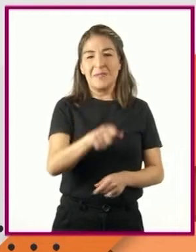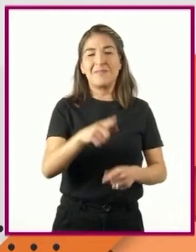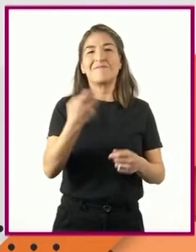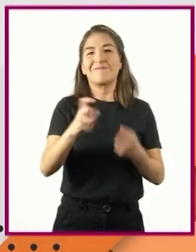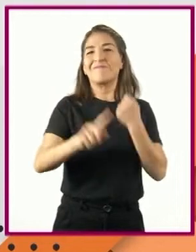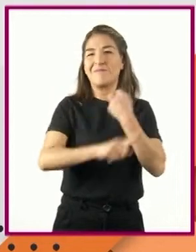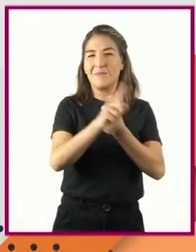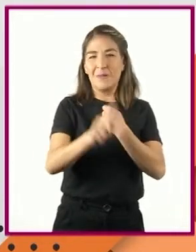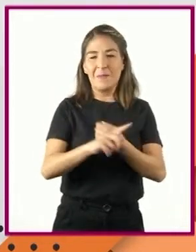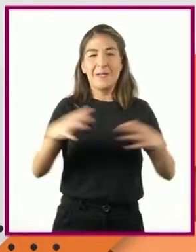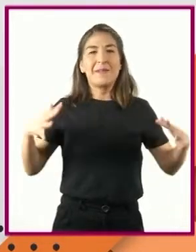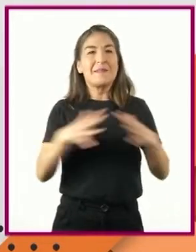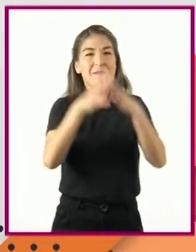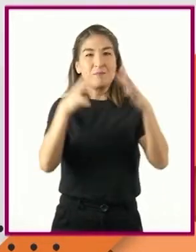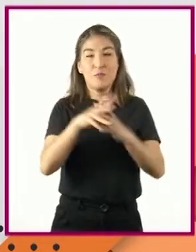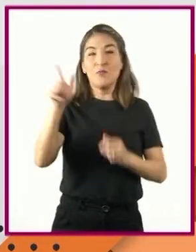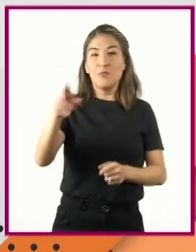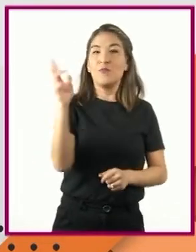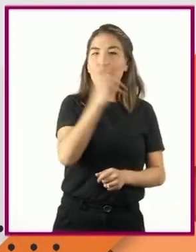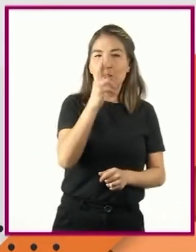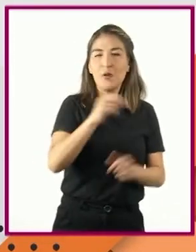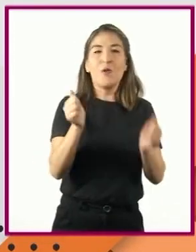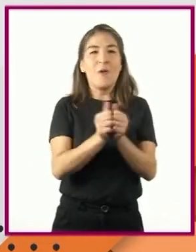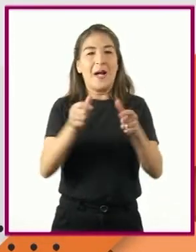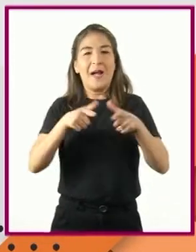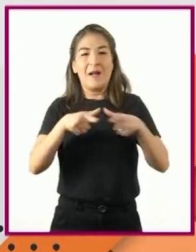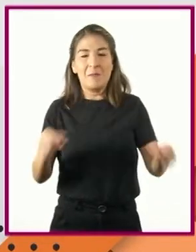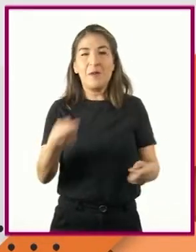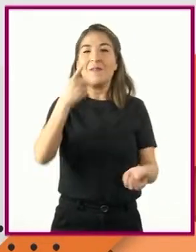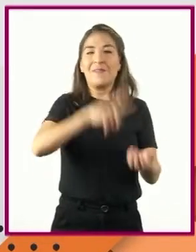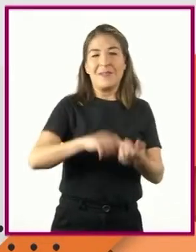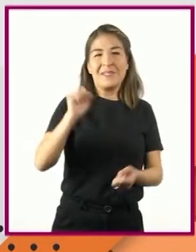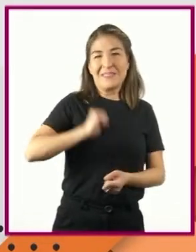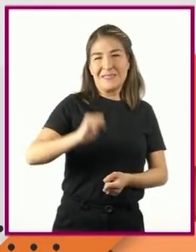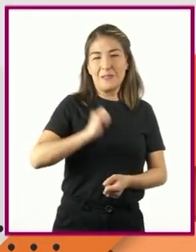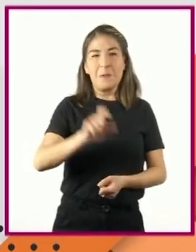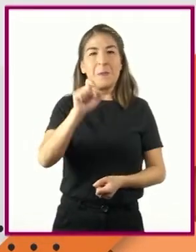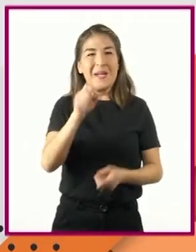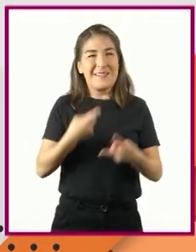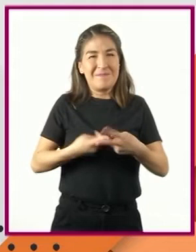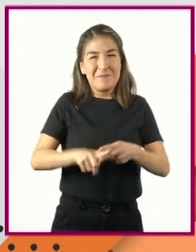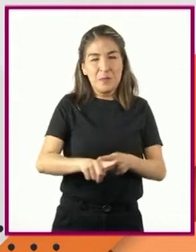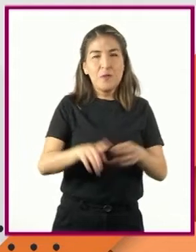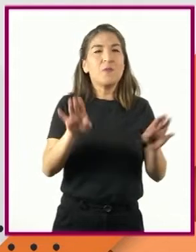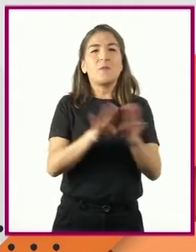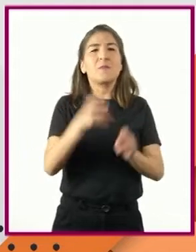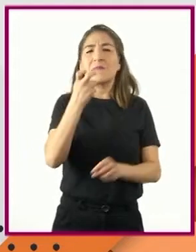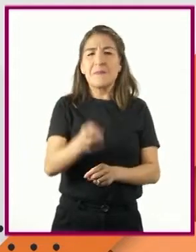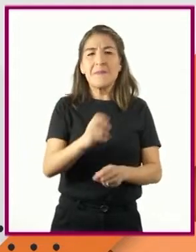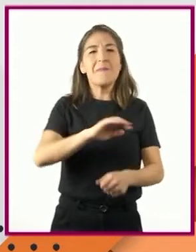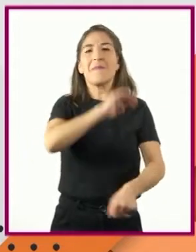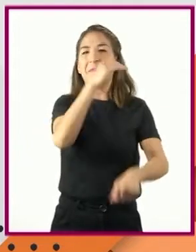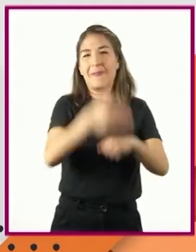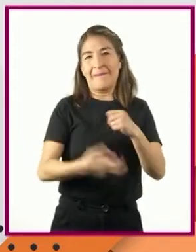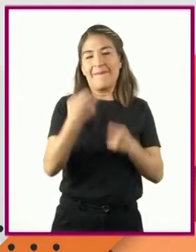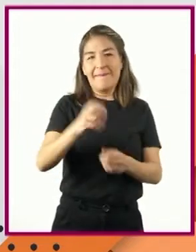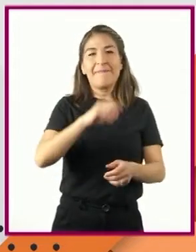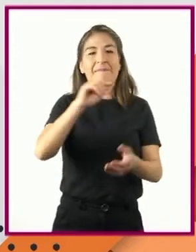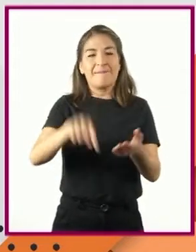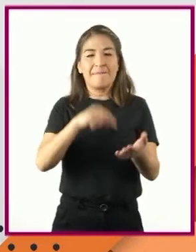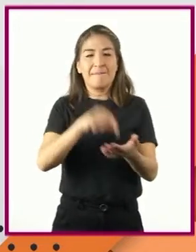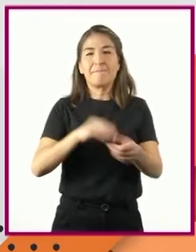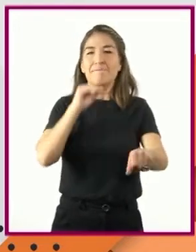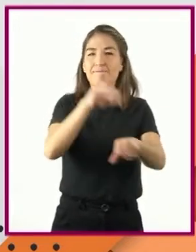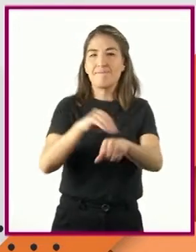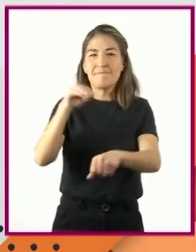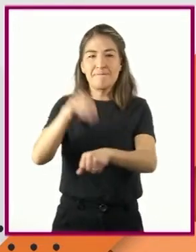La guerra ruso-japonesa de principios del siglo XX tuvo como finalidad la conquista de los territorios